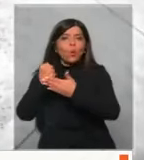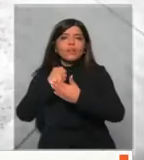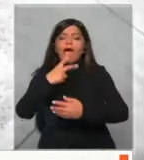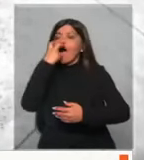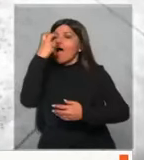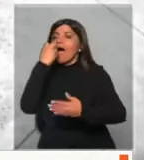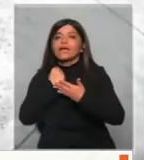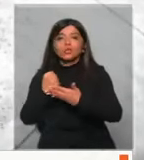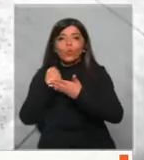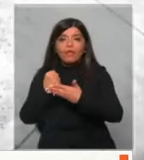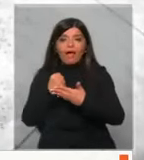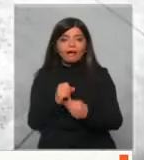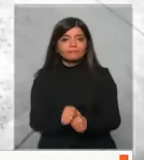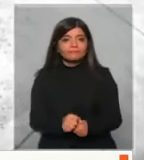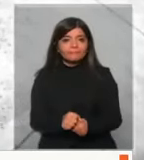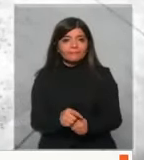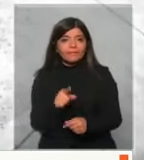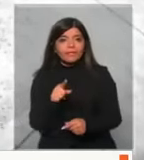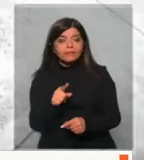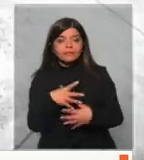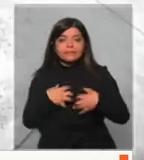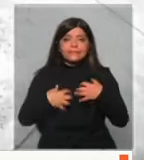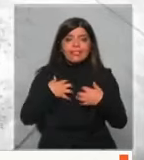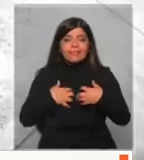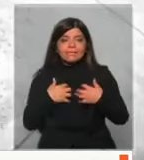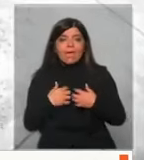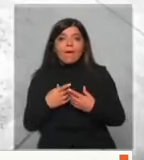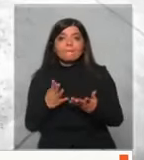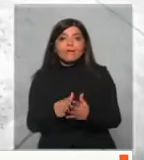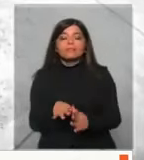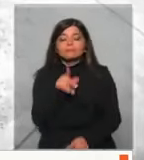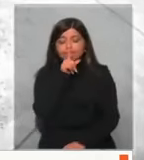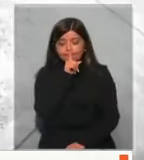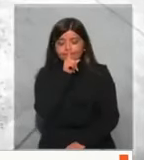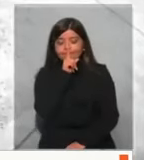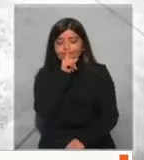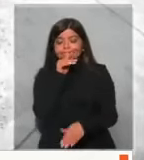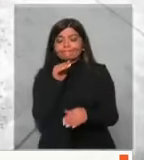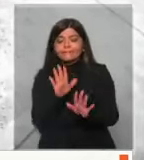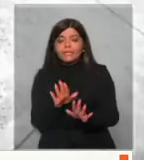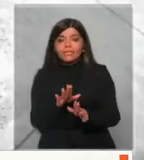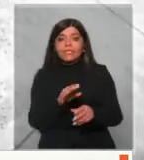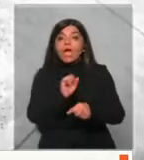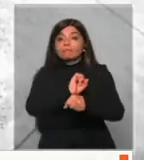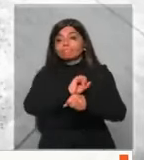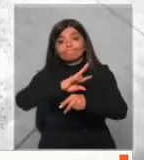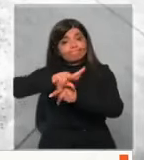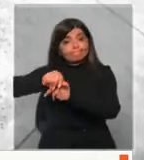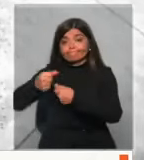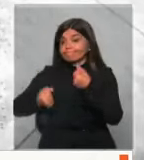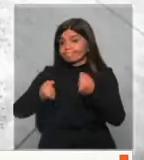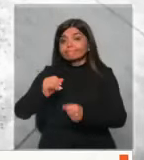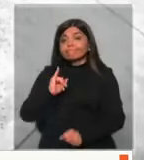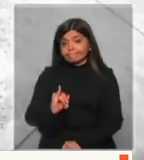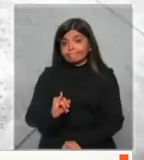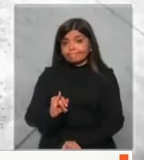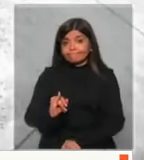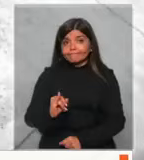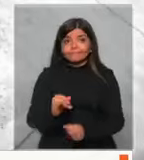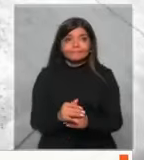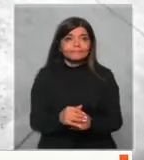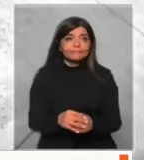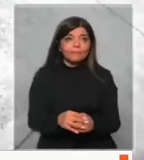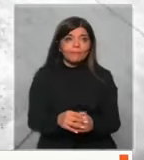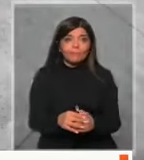¡Ayuda! Con toda la desesperación, tuvieron que resignarse que esta banda se llevara el vehículo.